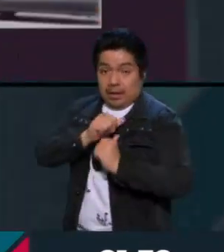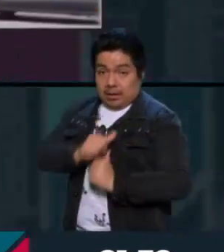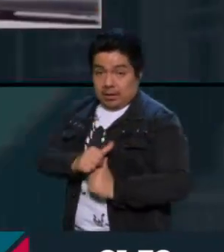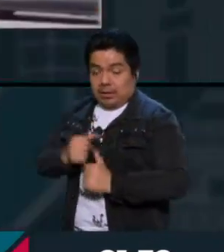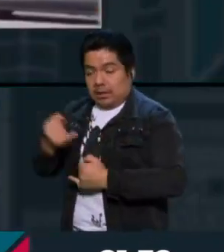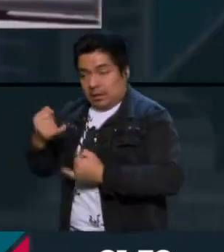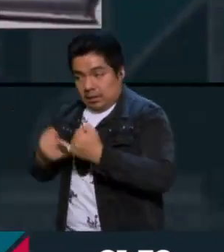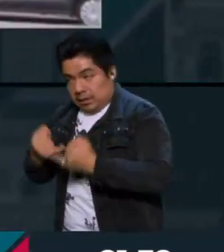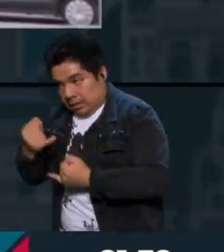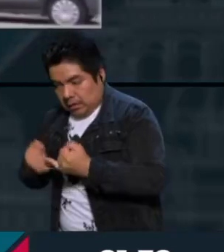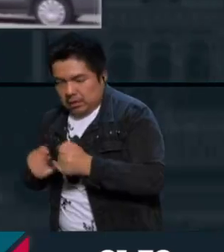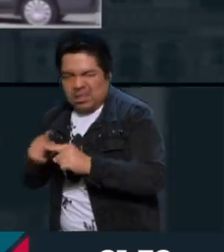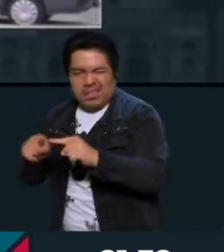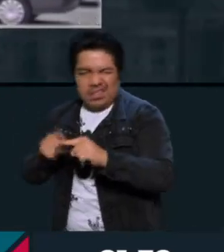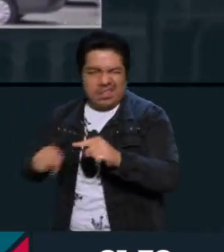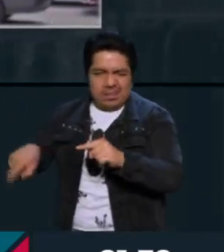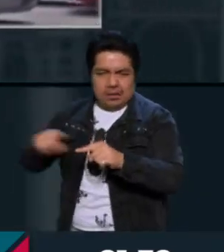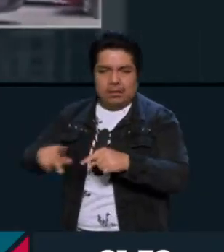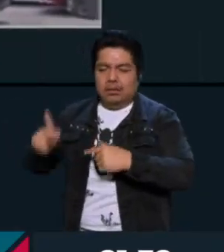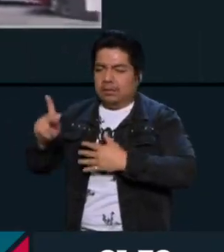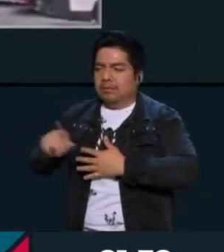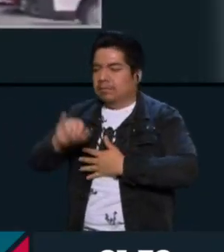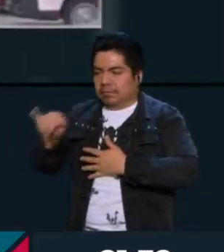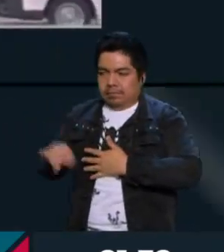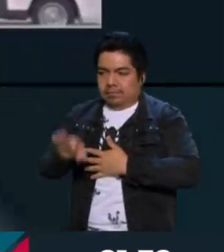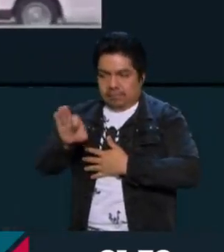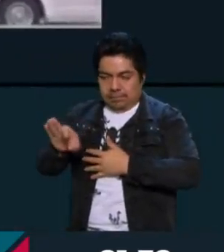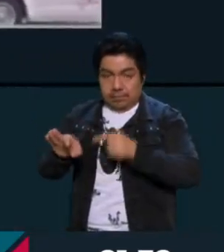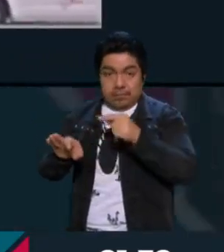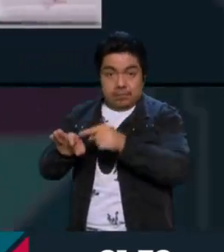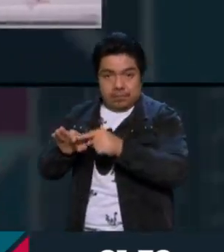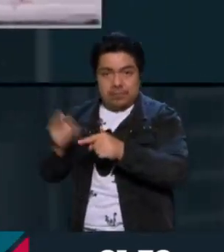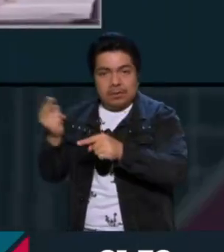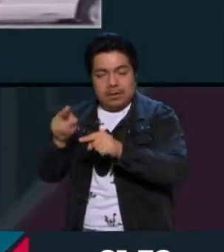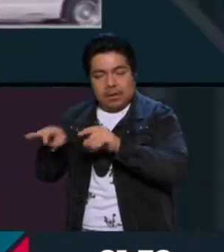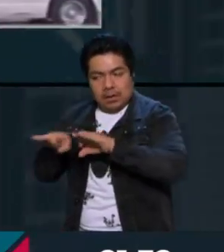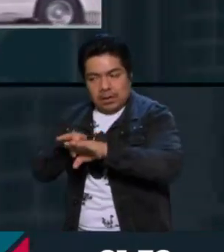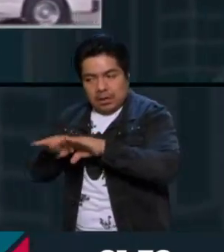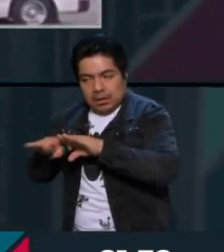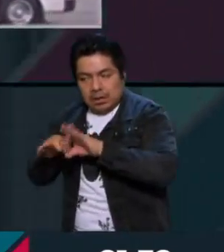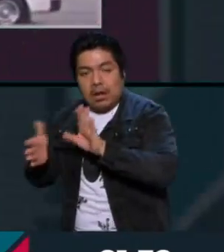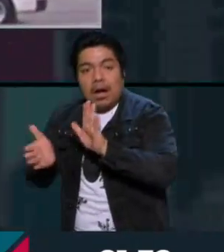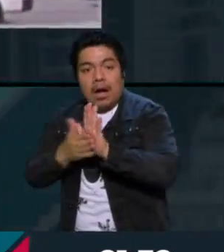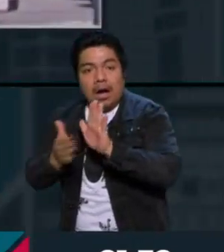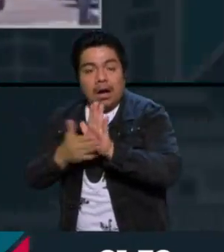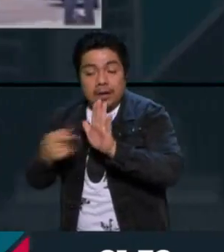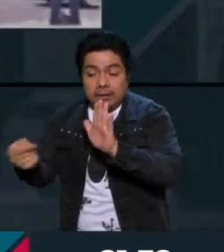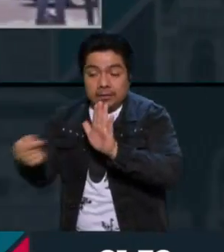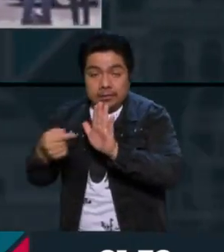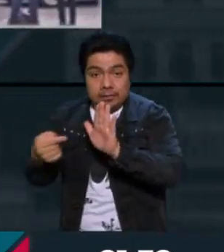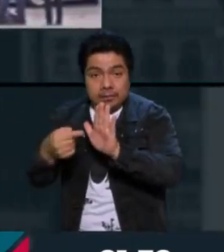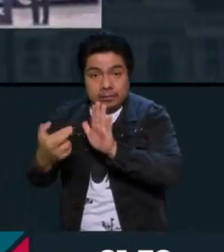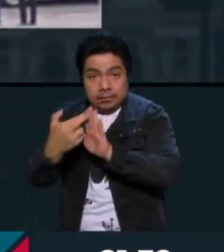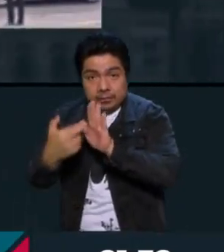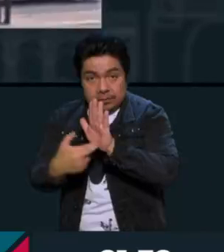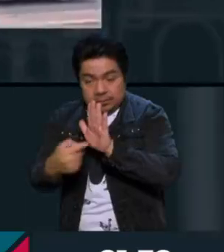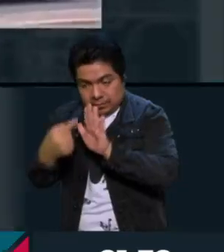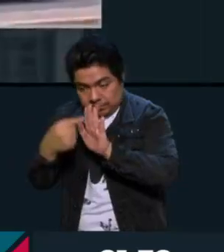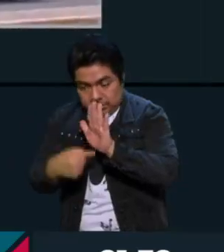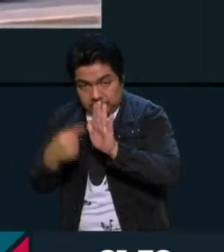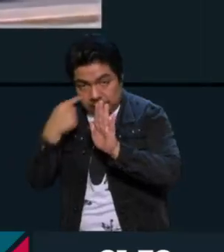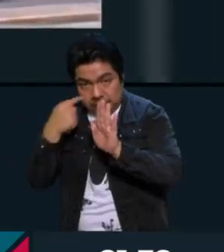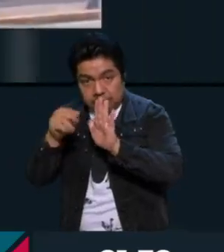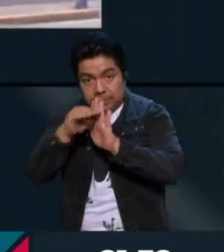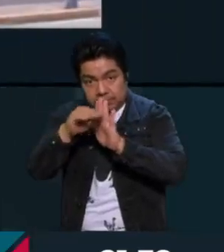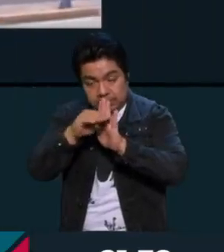y como son todos los miembros del Poder Judicial, pues ellos tienen que obrar o actuar conforme a las facultades que expresamente